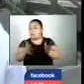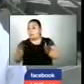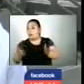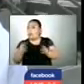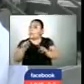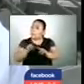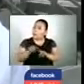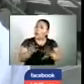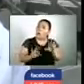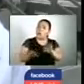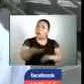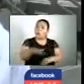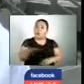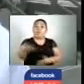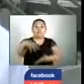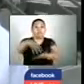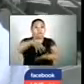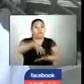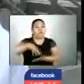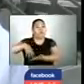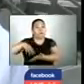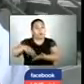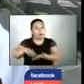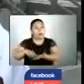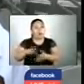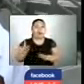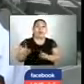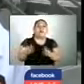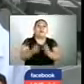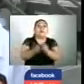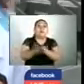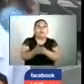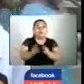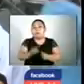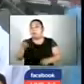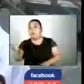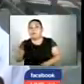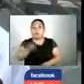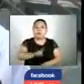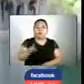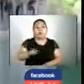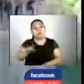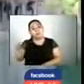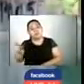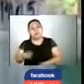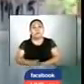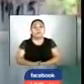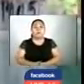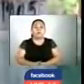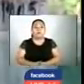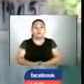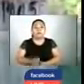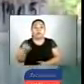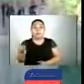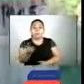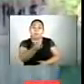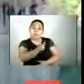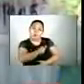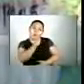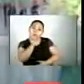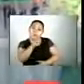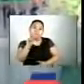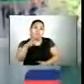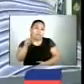unos municipios que tienen mucha población que se traslada al departamento y al municipio de San Miguel. Los ciudadanos mencionaron que es